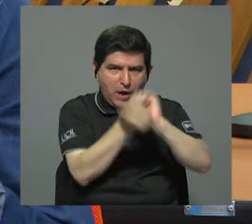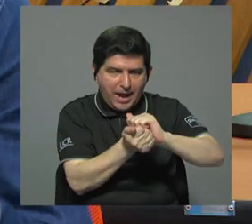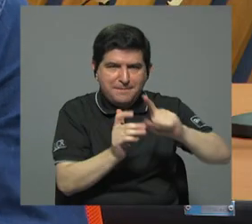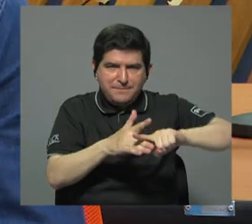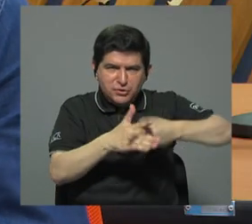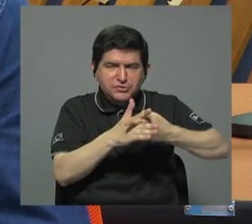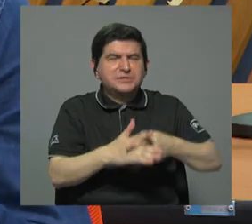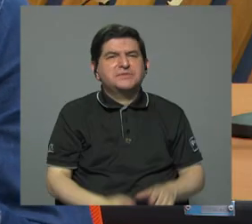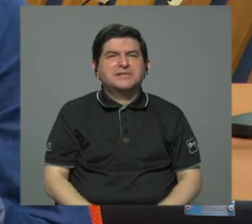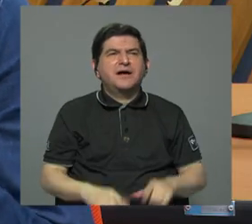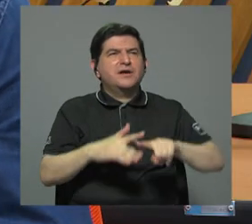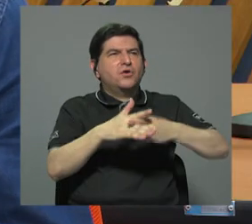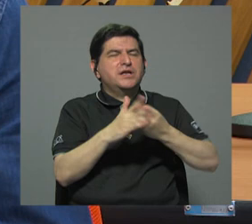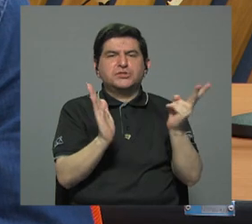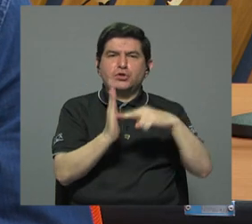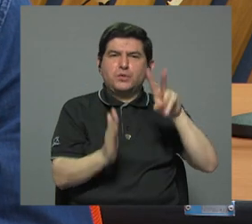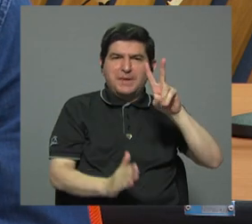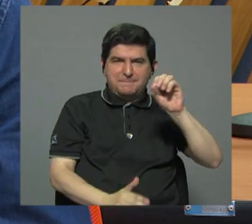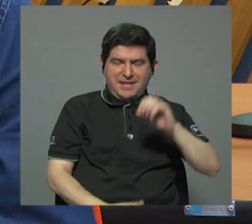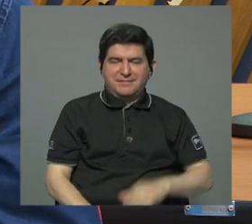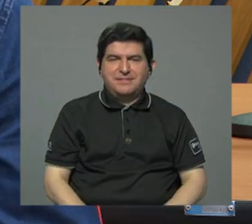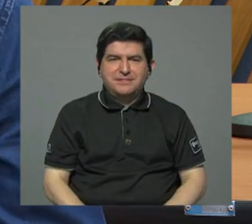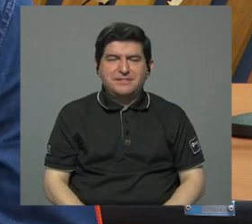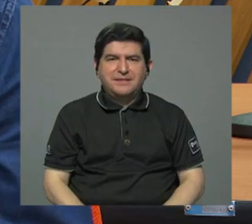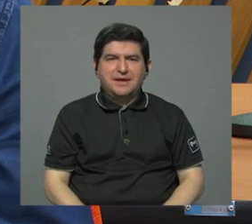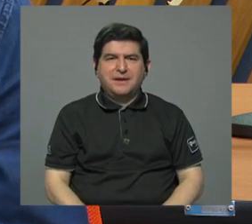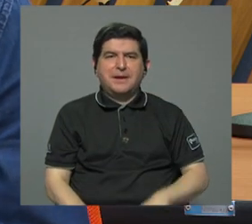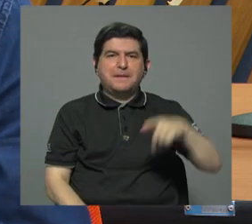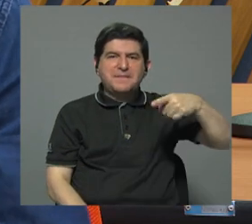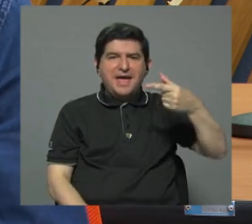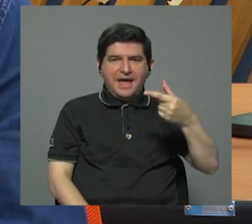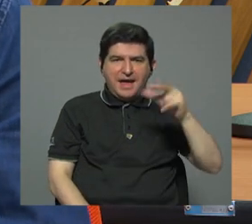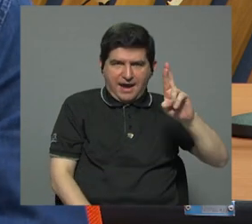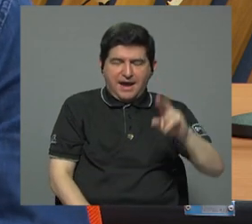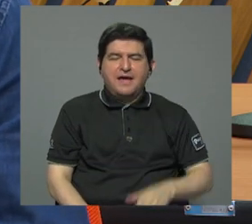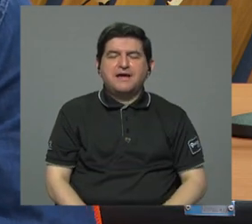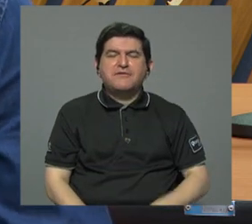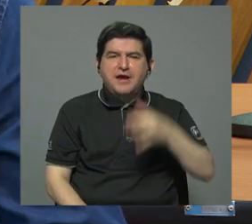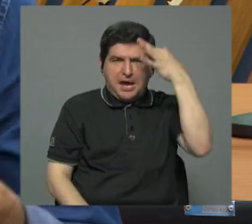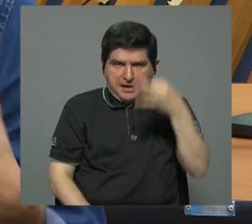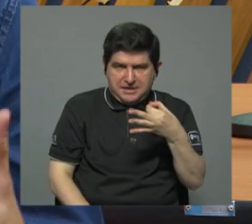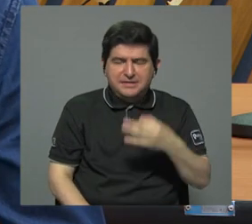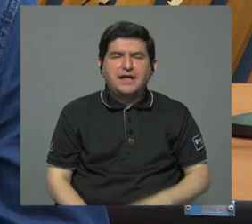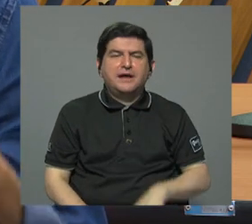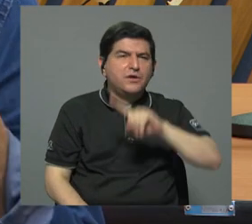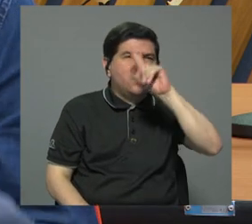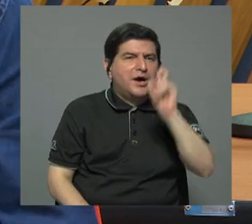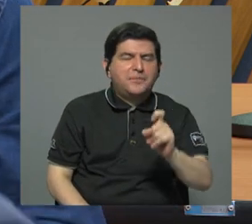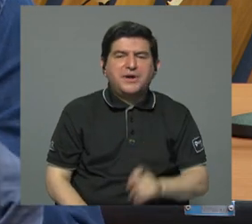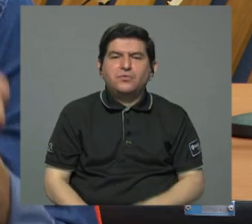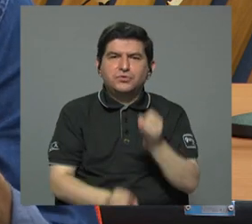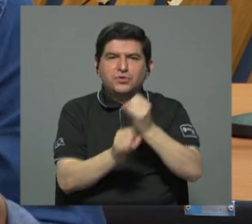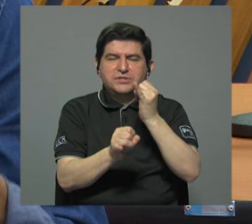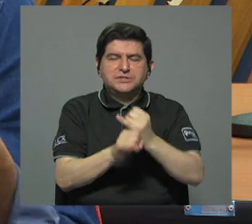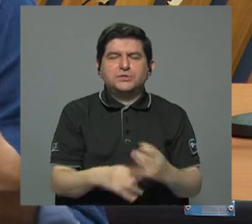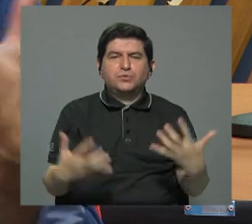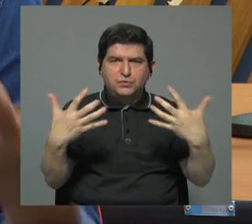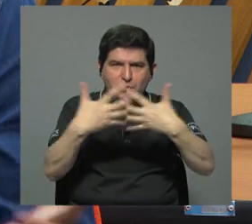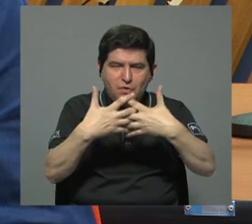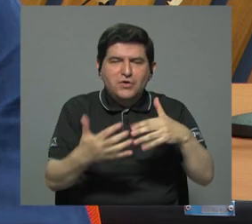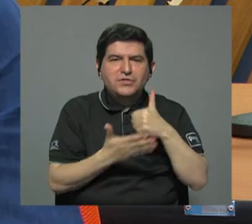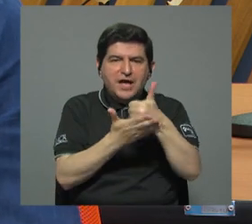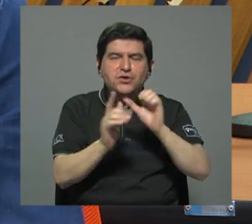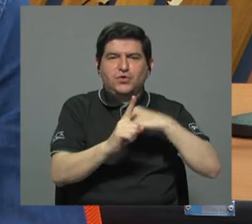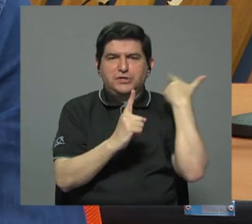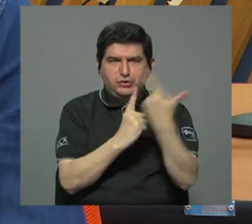a inicios del 2020. La Procuraduría General de la República emitió un criterio por una consulta del Instituto Mixto de Ayuda Social, el